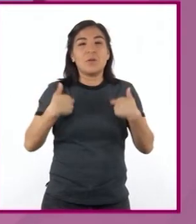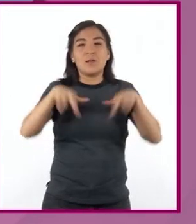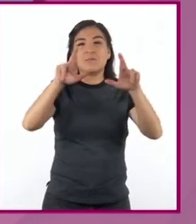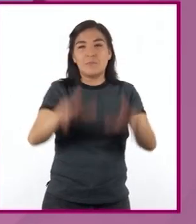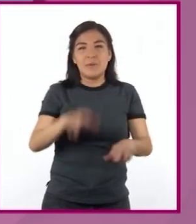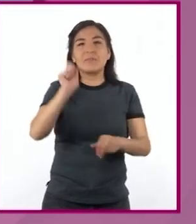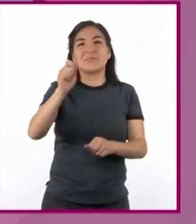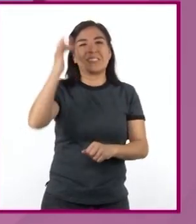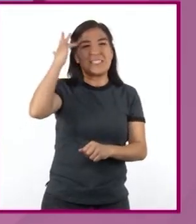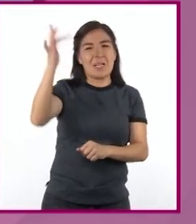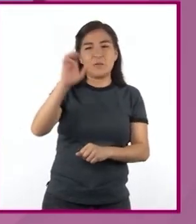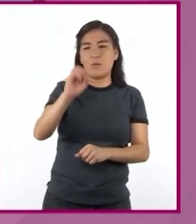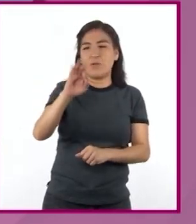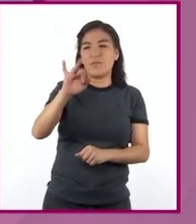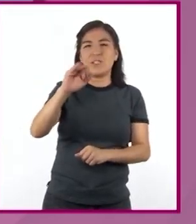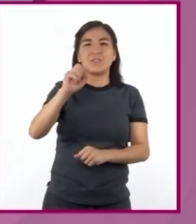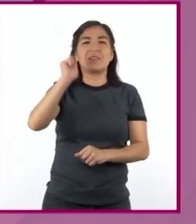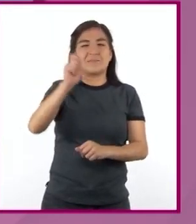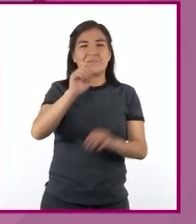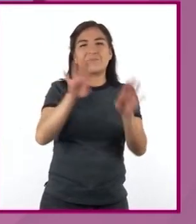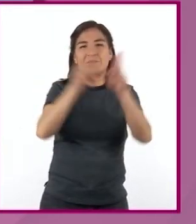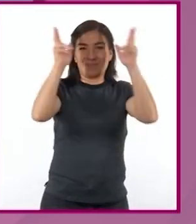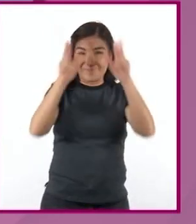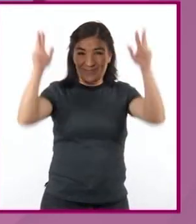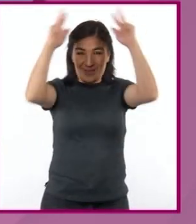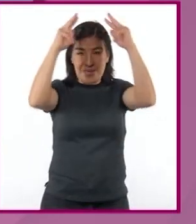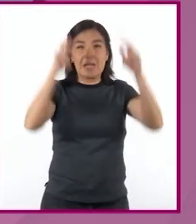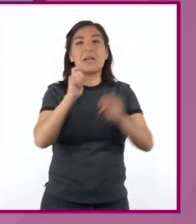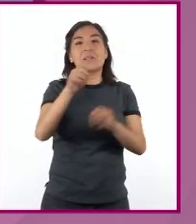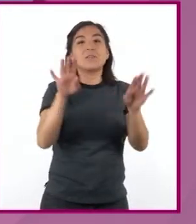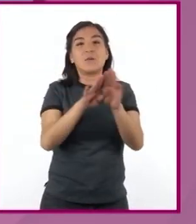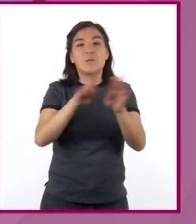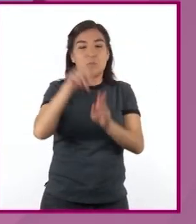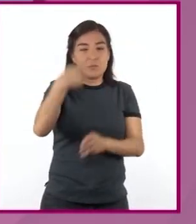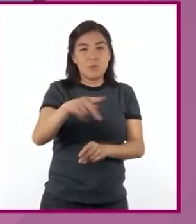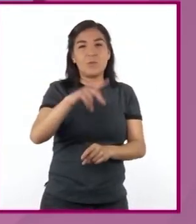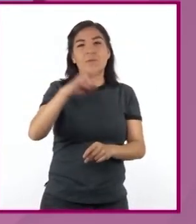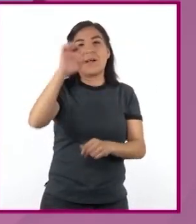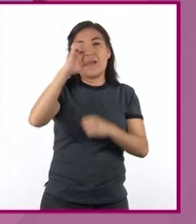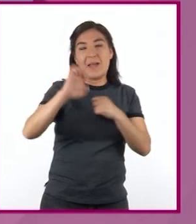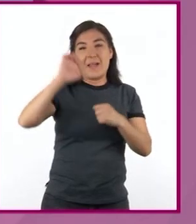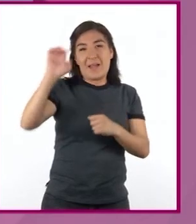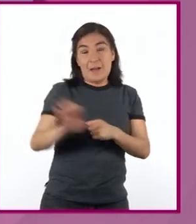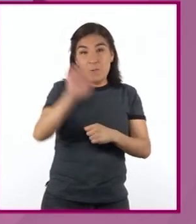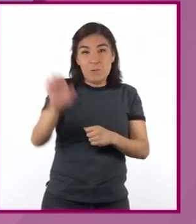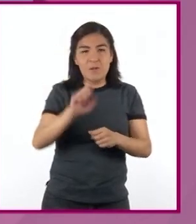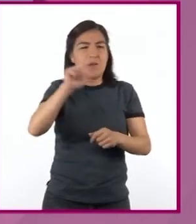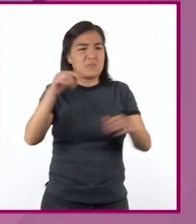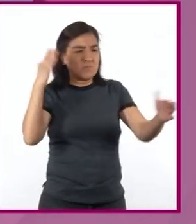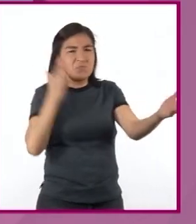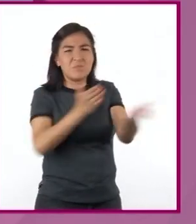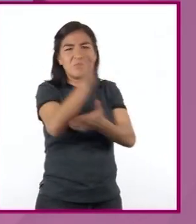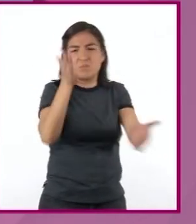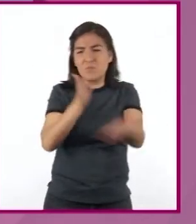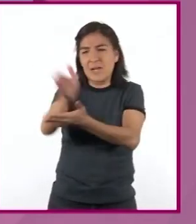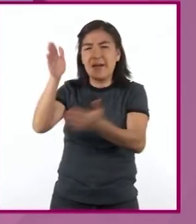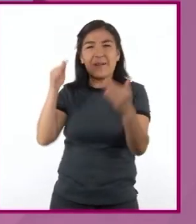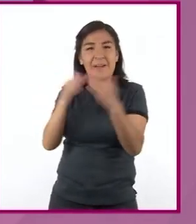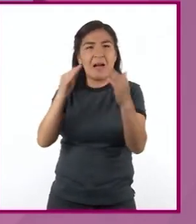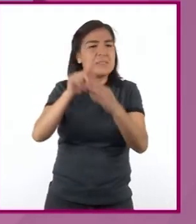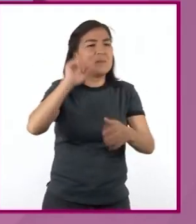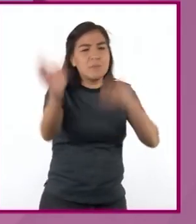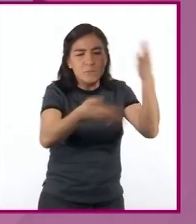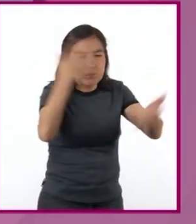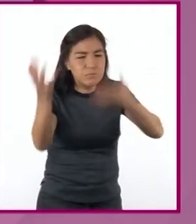del Santo Oficio inspeccionaban todos los barcos que llegaban de Europa y revisaban las casas cuando se enteraban que algún libro